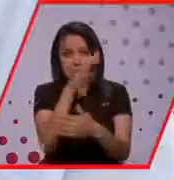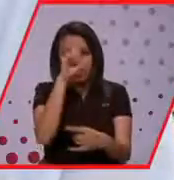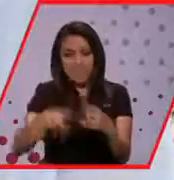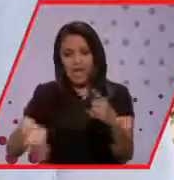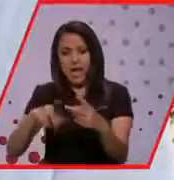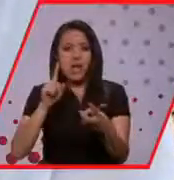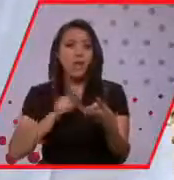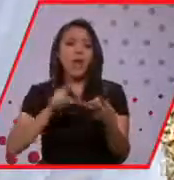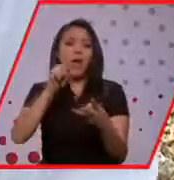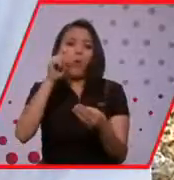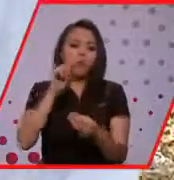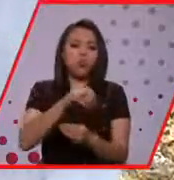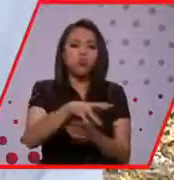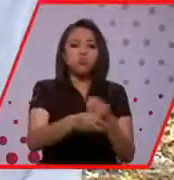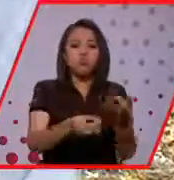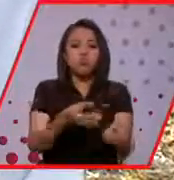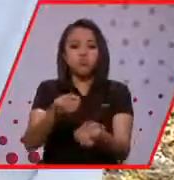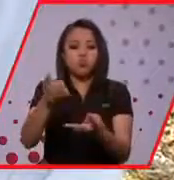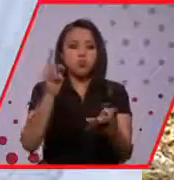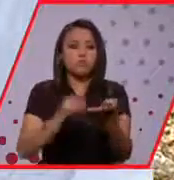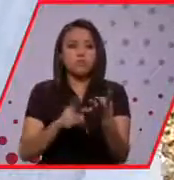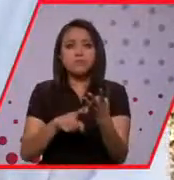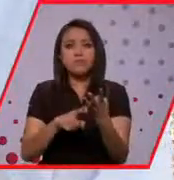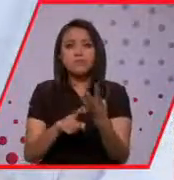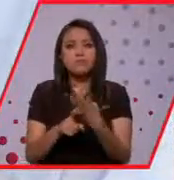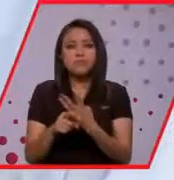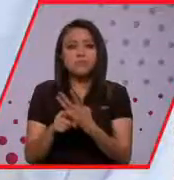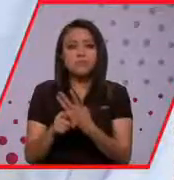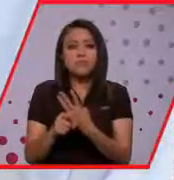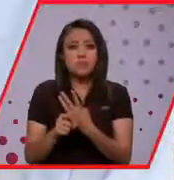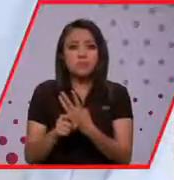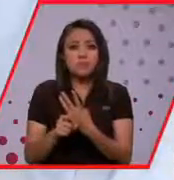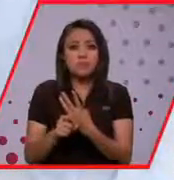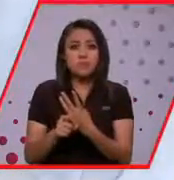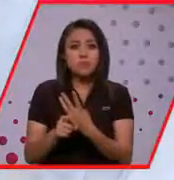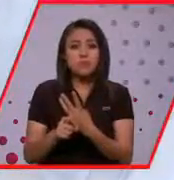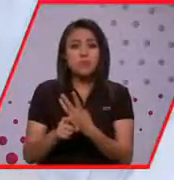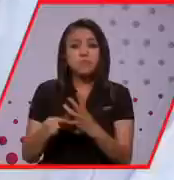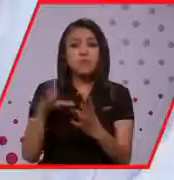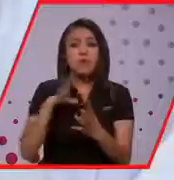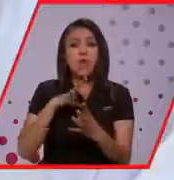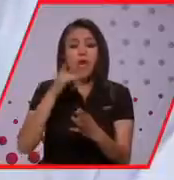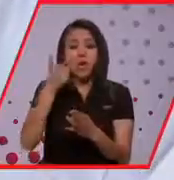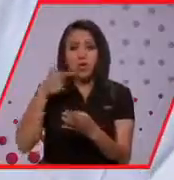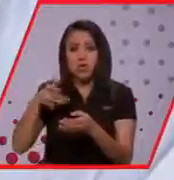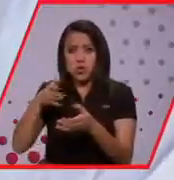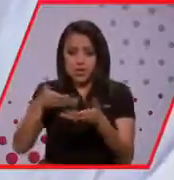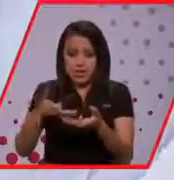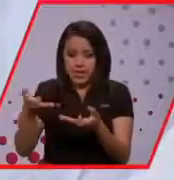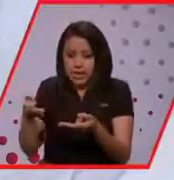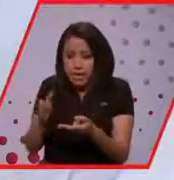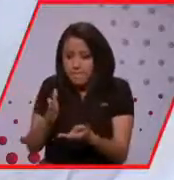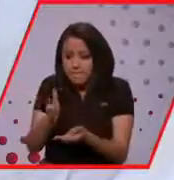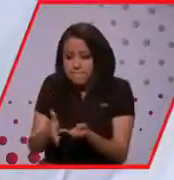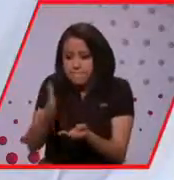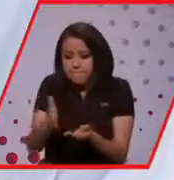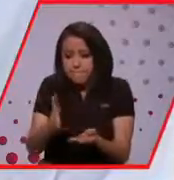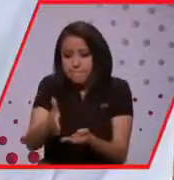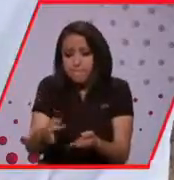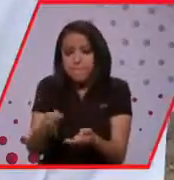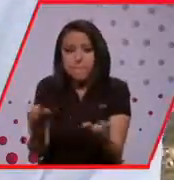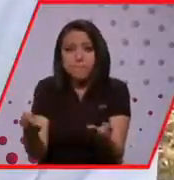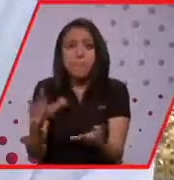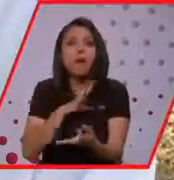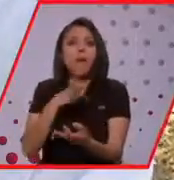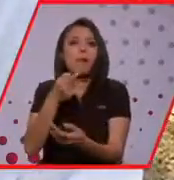regar y también hacer cortafuego, líneas de cortafuego alrededor de la plantación para que en caso